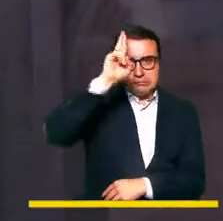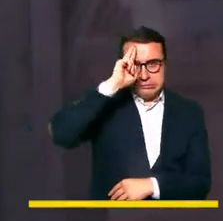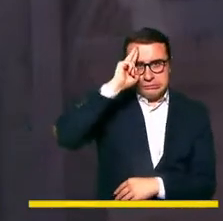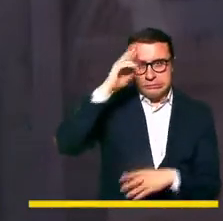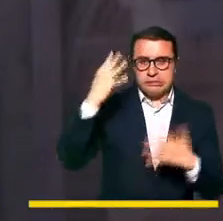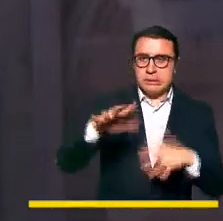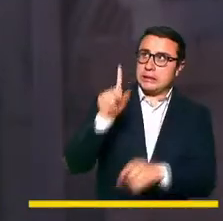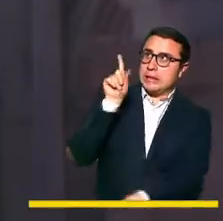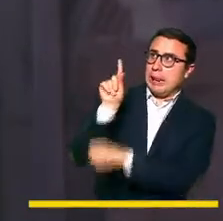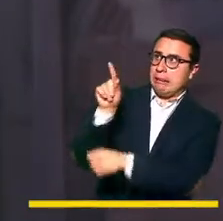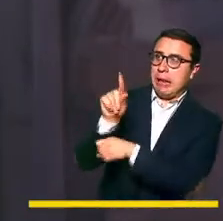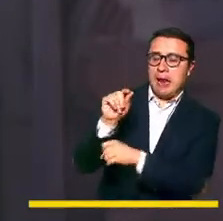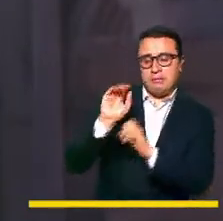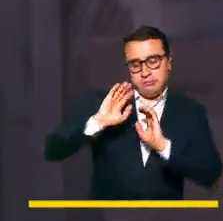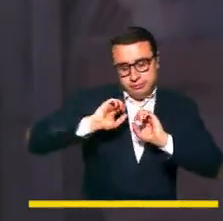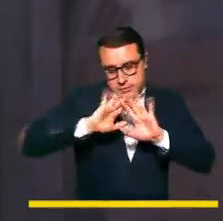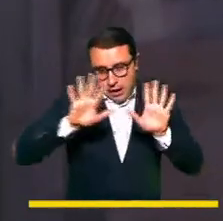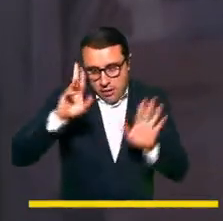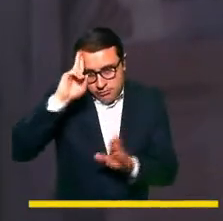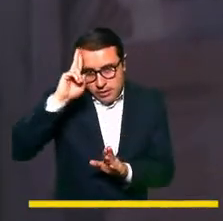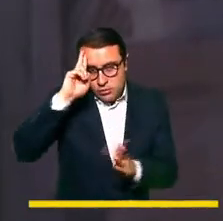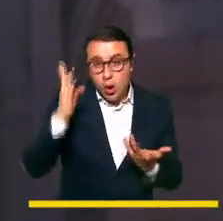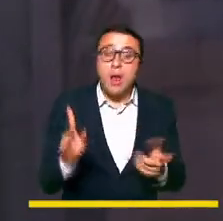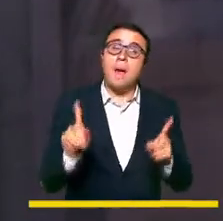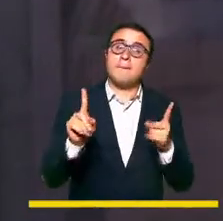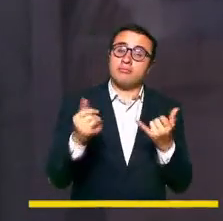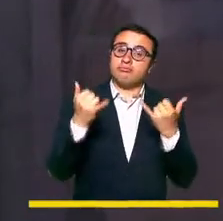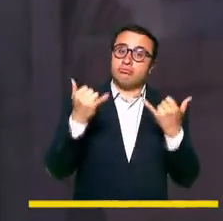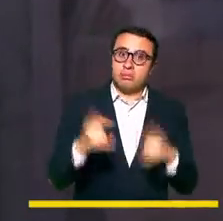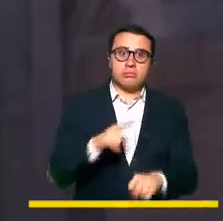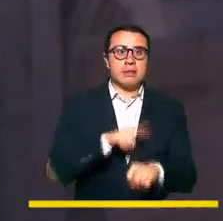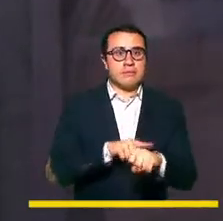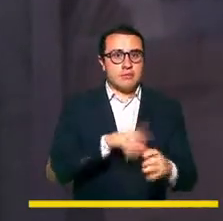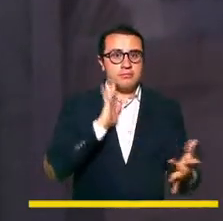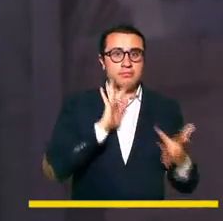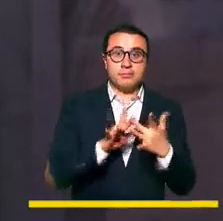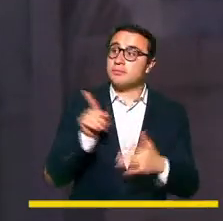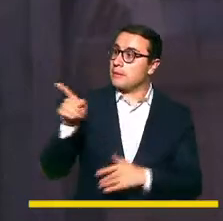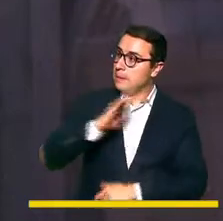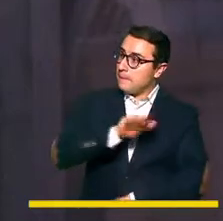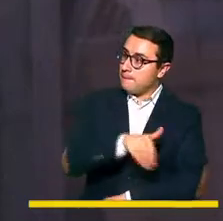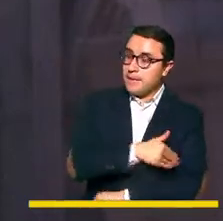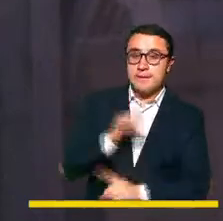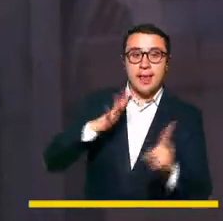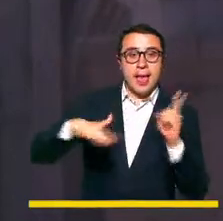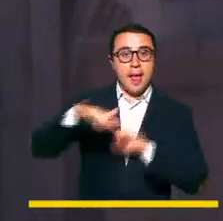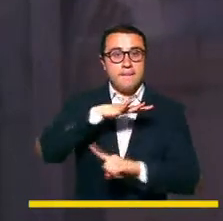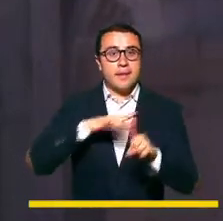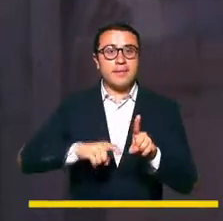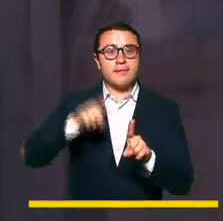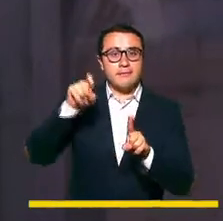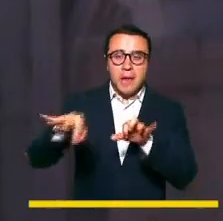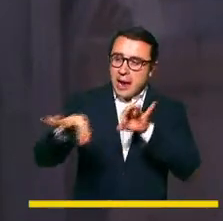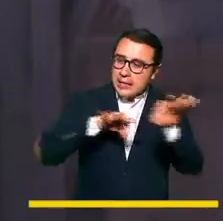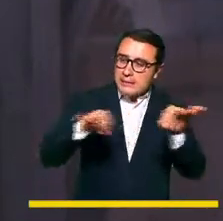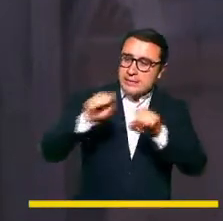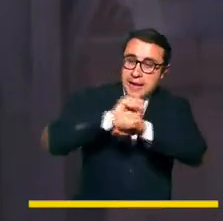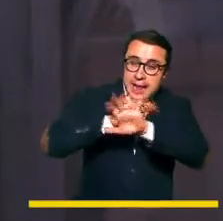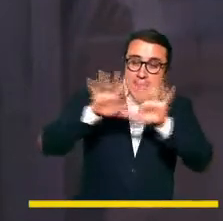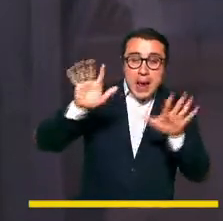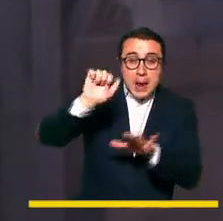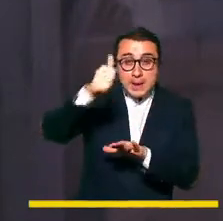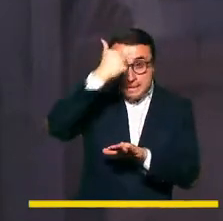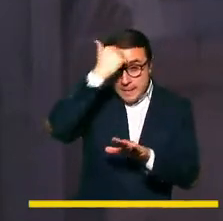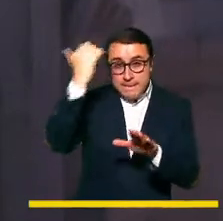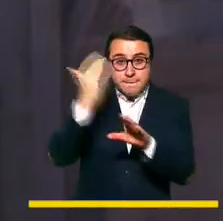de criticarnos. Pero aquí la ministra del Ambiente tiene que explicarnos eso que es quizás el principal